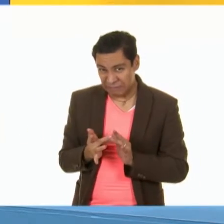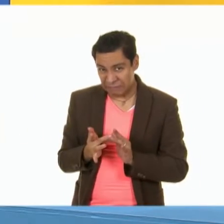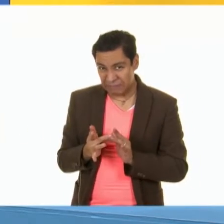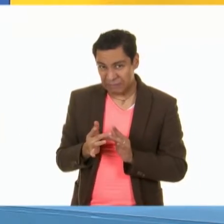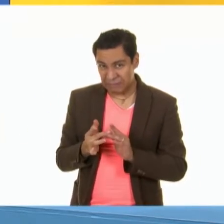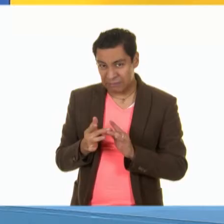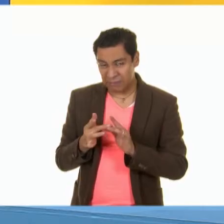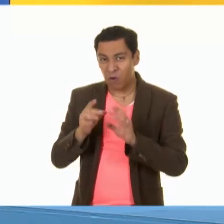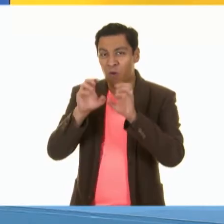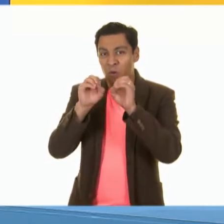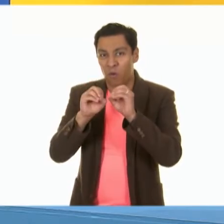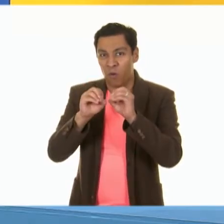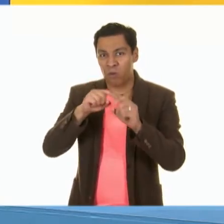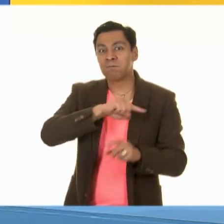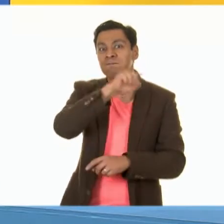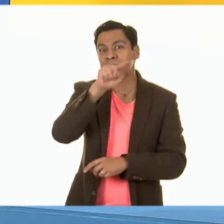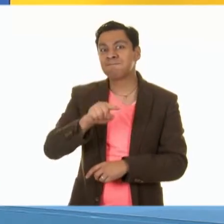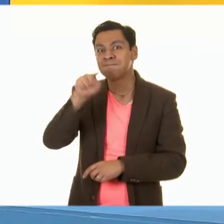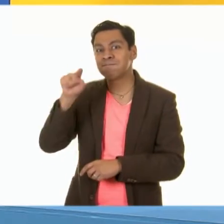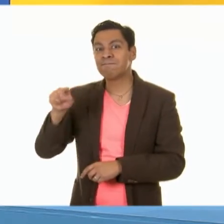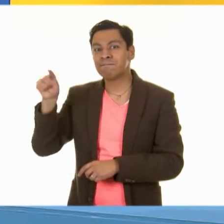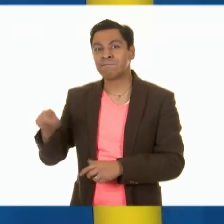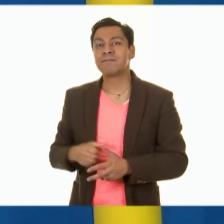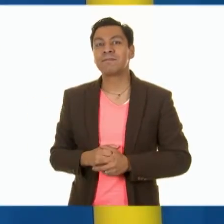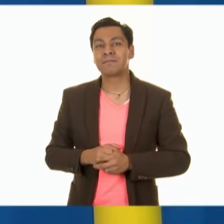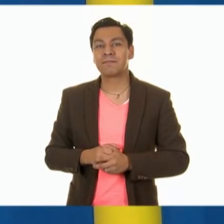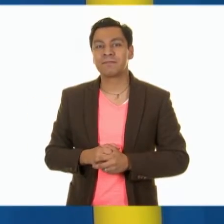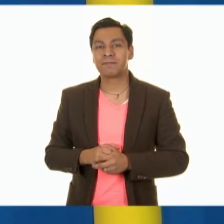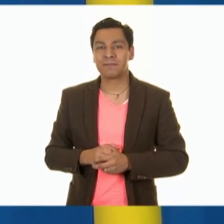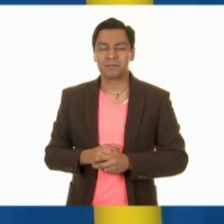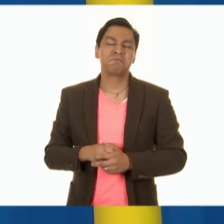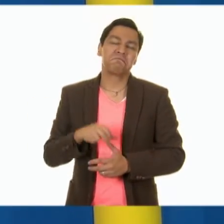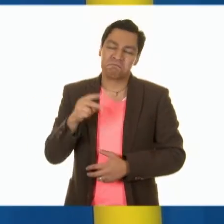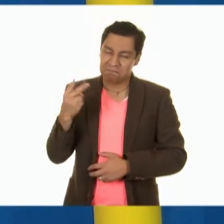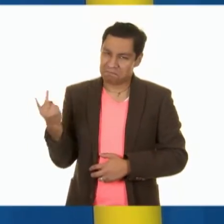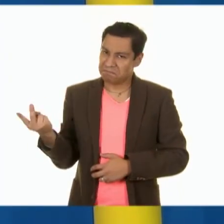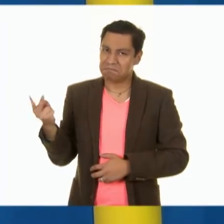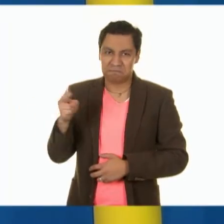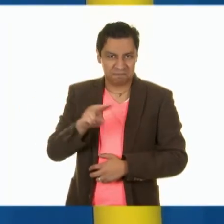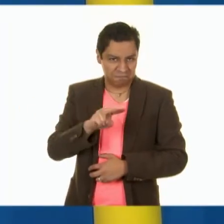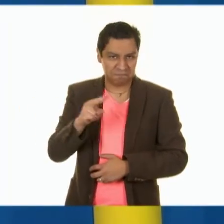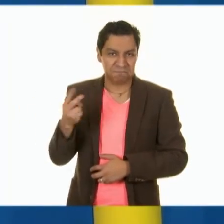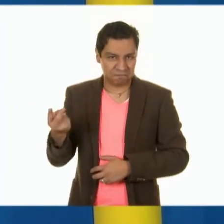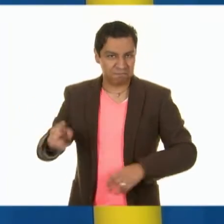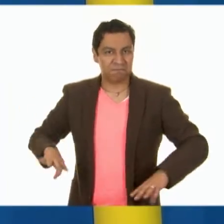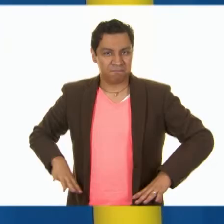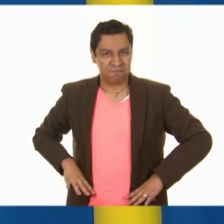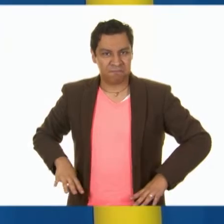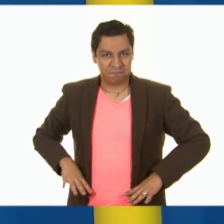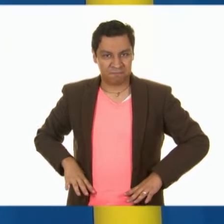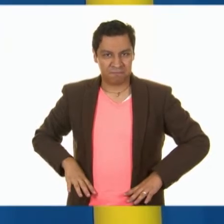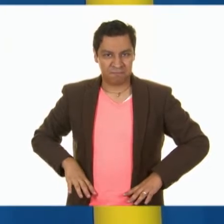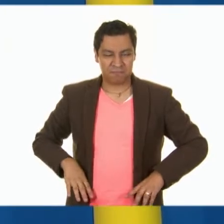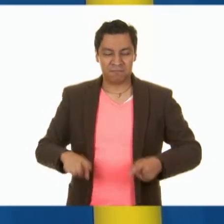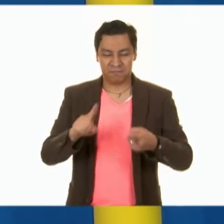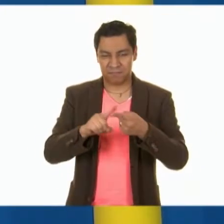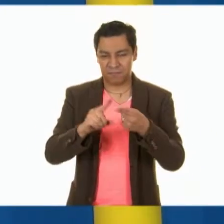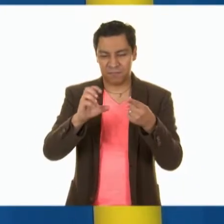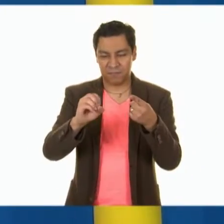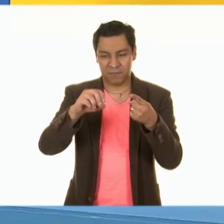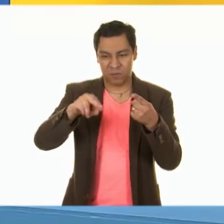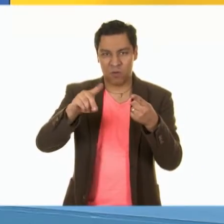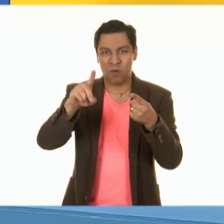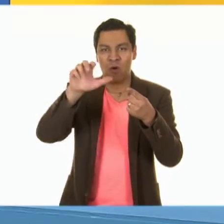de ver, la luz es ambas. O al menos se comporta como ambas, como onda y como